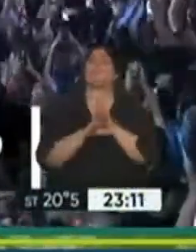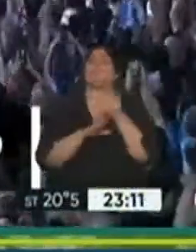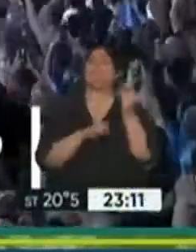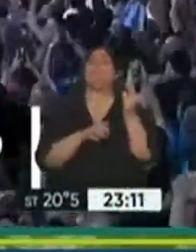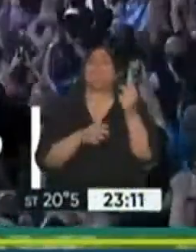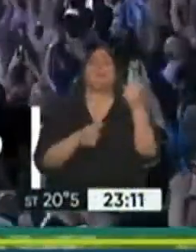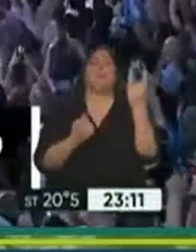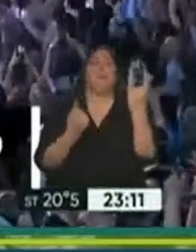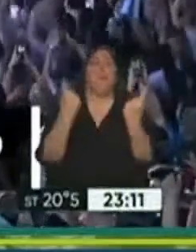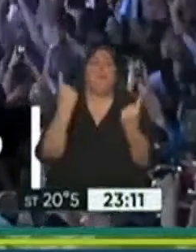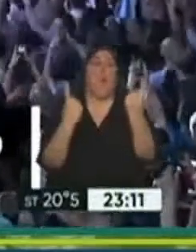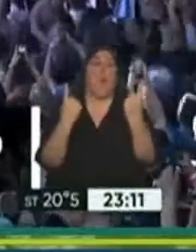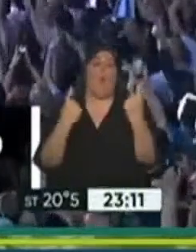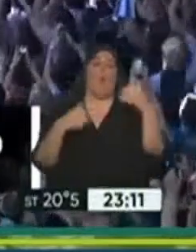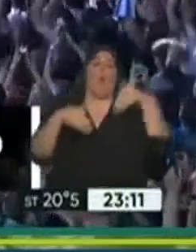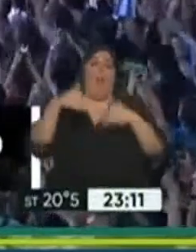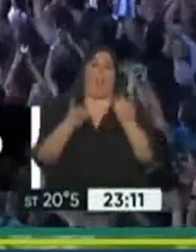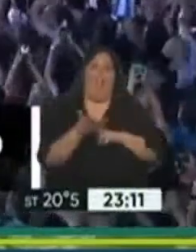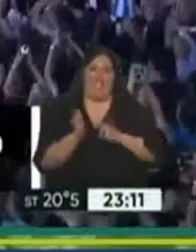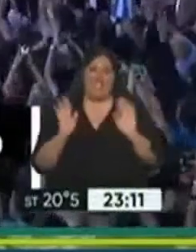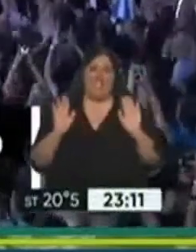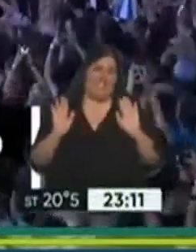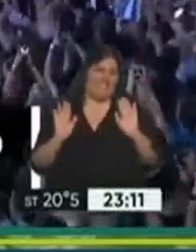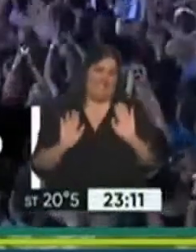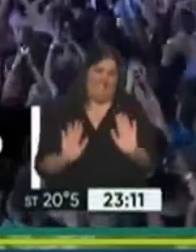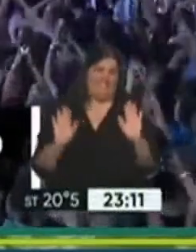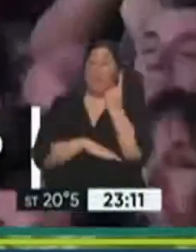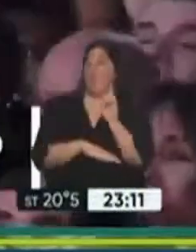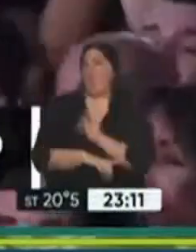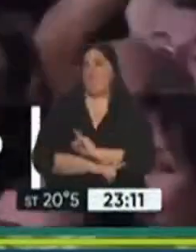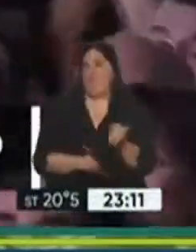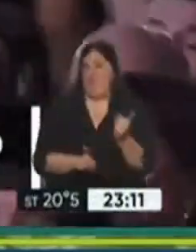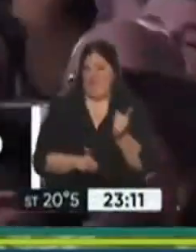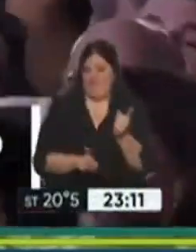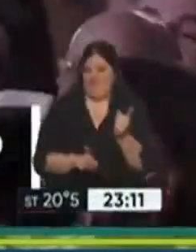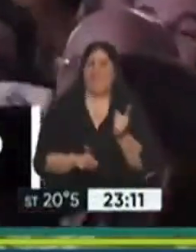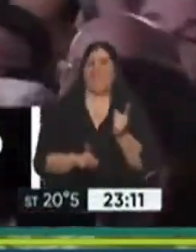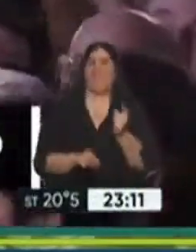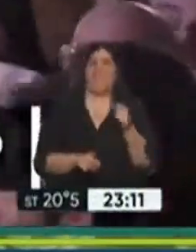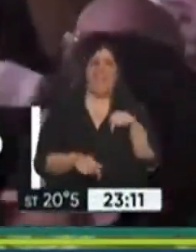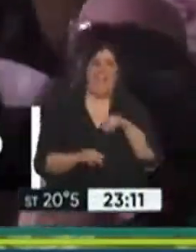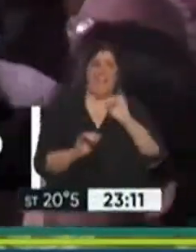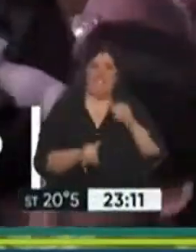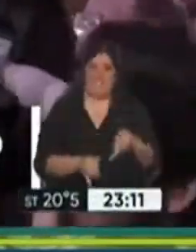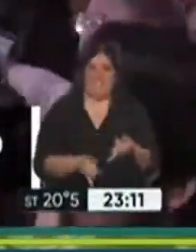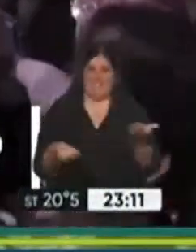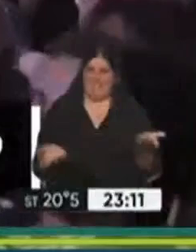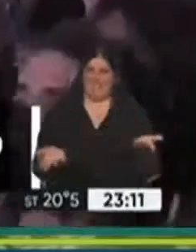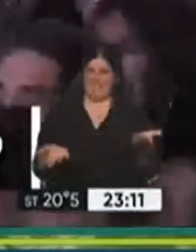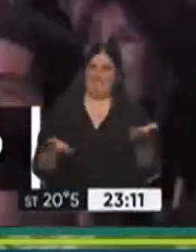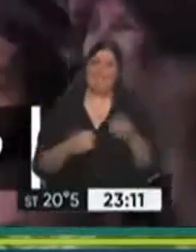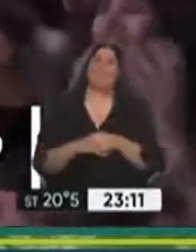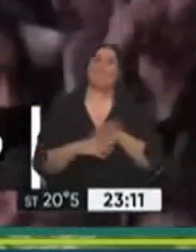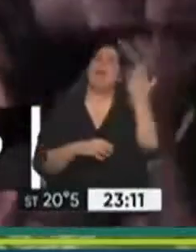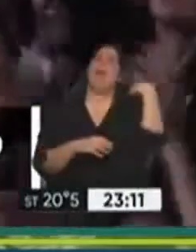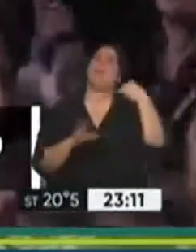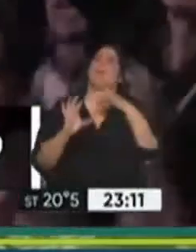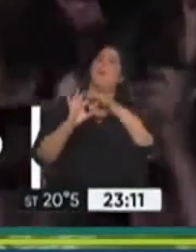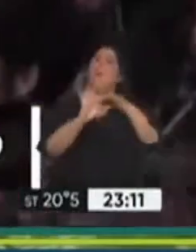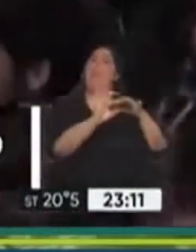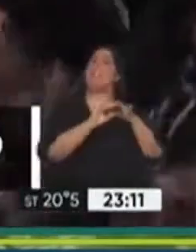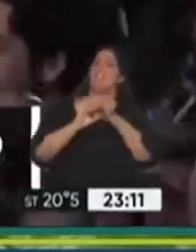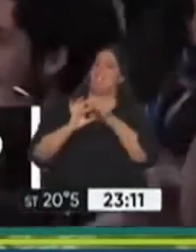apoyo incondicional a Milei y que no acordaron cargos ni puestos en un posible futuro gobierno. Mientras el libertario